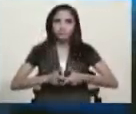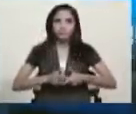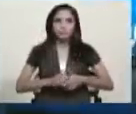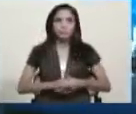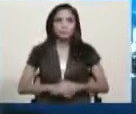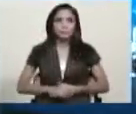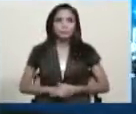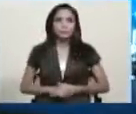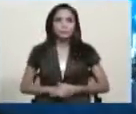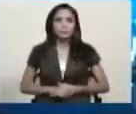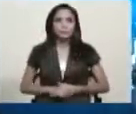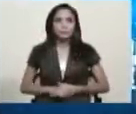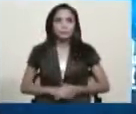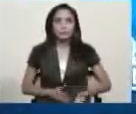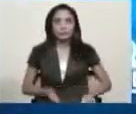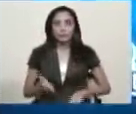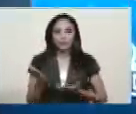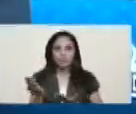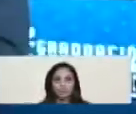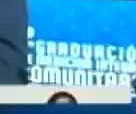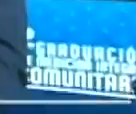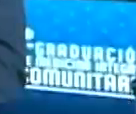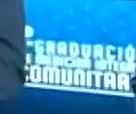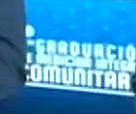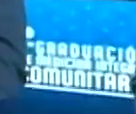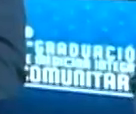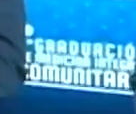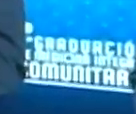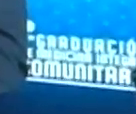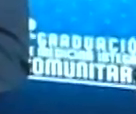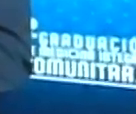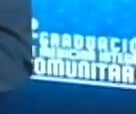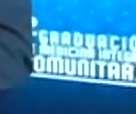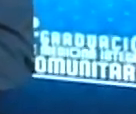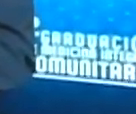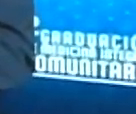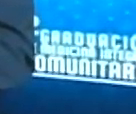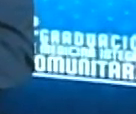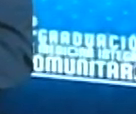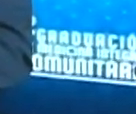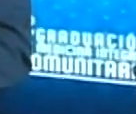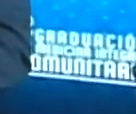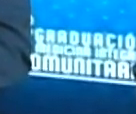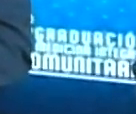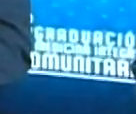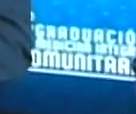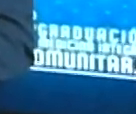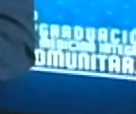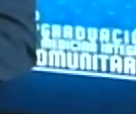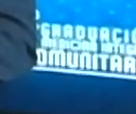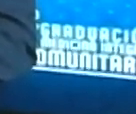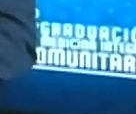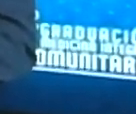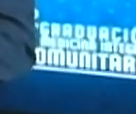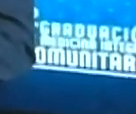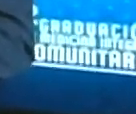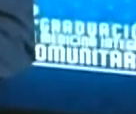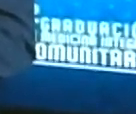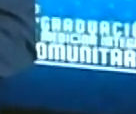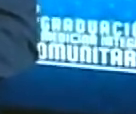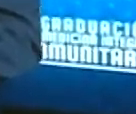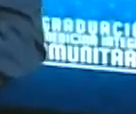Maduro Moros, al acto de conferimiento o entrega de títulos a quienes egresan como médicos